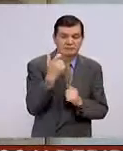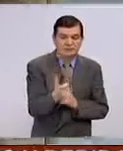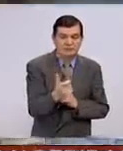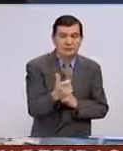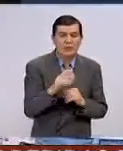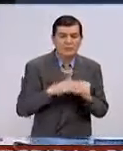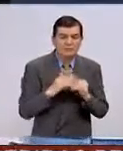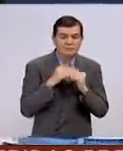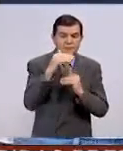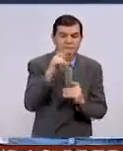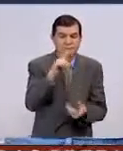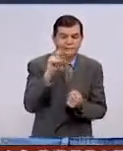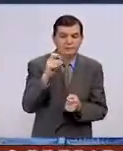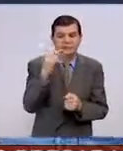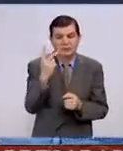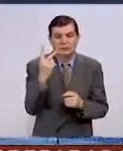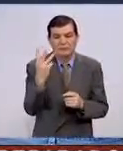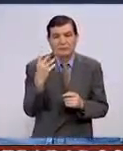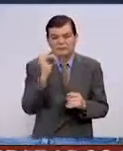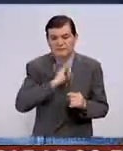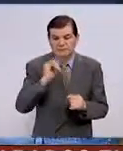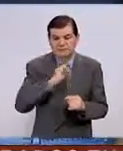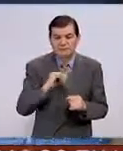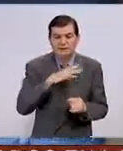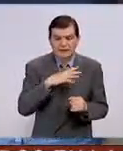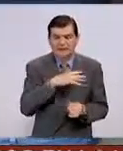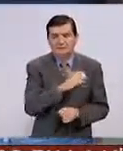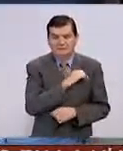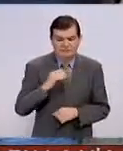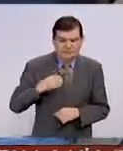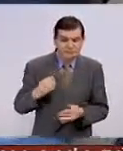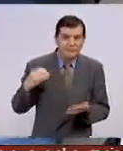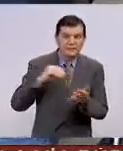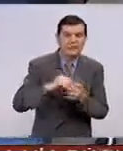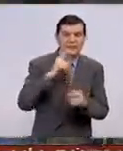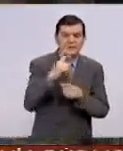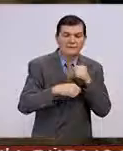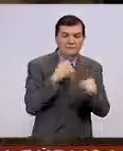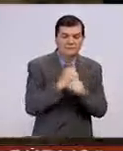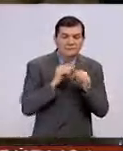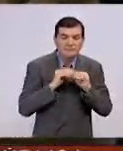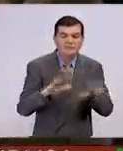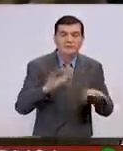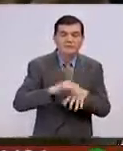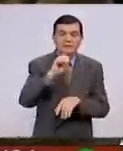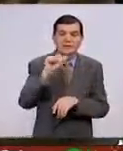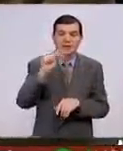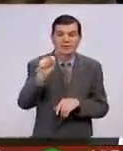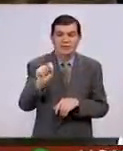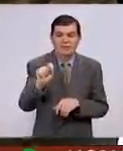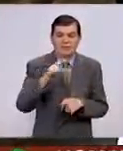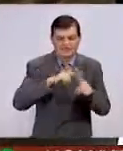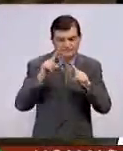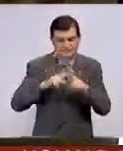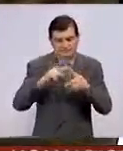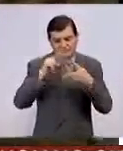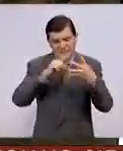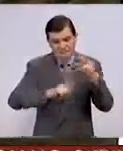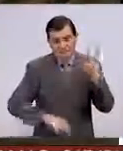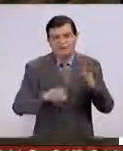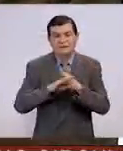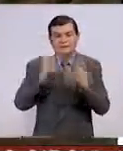o bien ingresos de 2 son más patrones tienen la obligación de presentar su declaración anual ante el sat hay una serie de deducciones